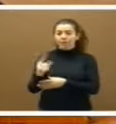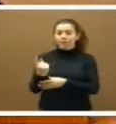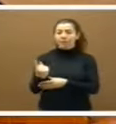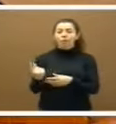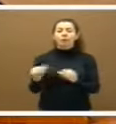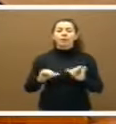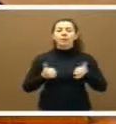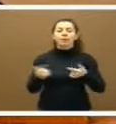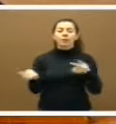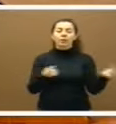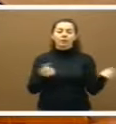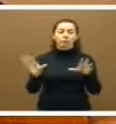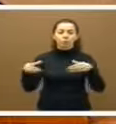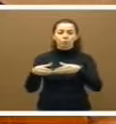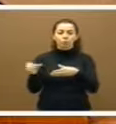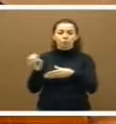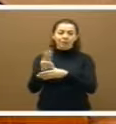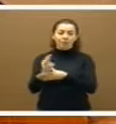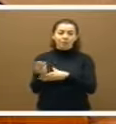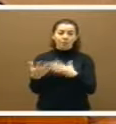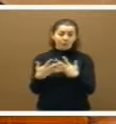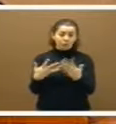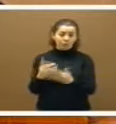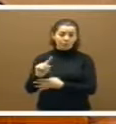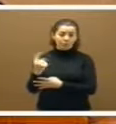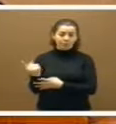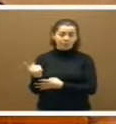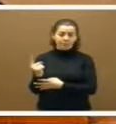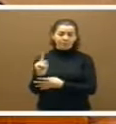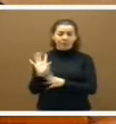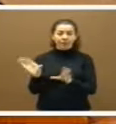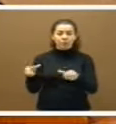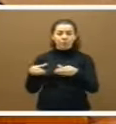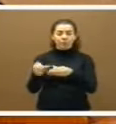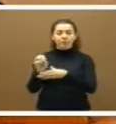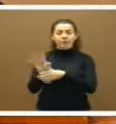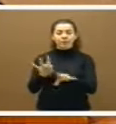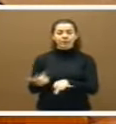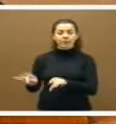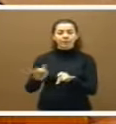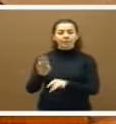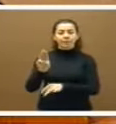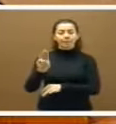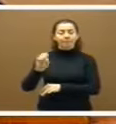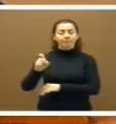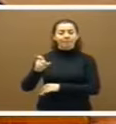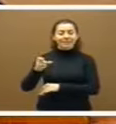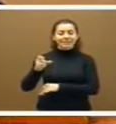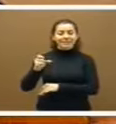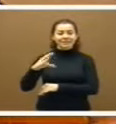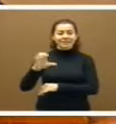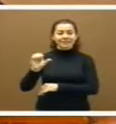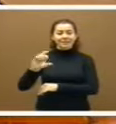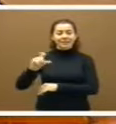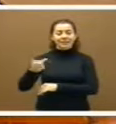debatir la enmienda del Grupo Parlamentario Mixto. En primer lugar, la agrupación de parlamentarios regionalistas del Prescres. Tiene la palabra